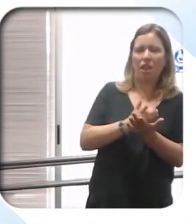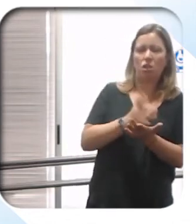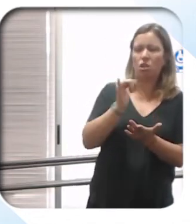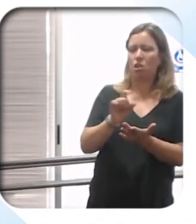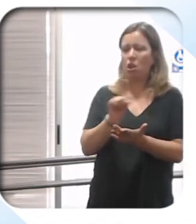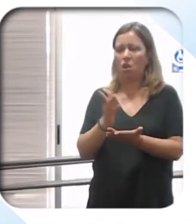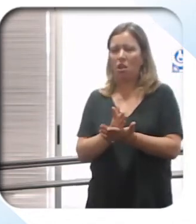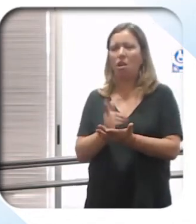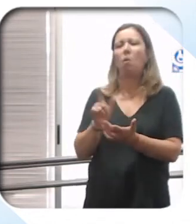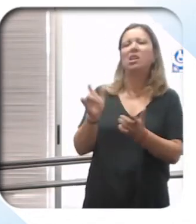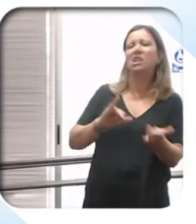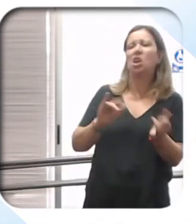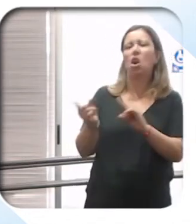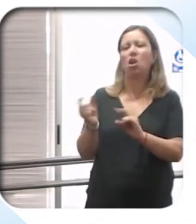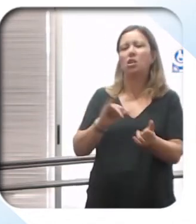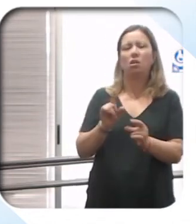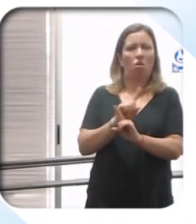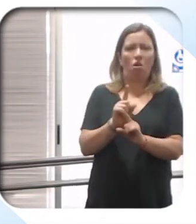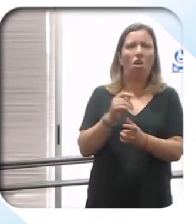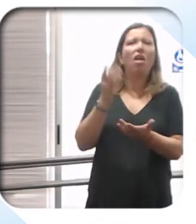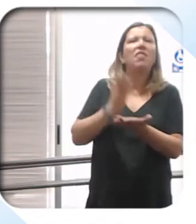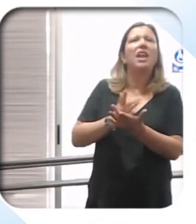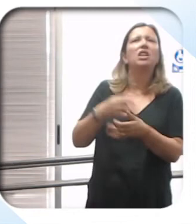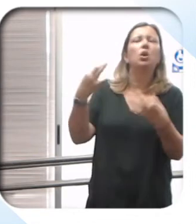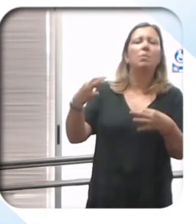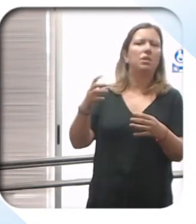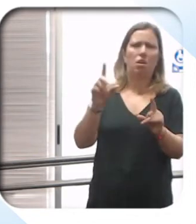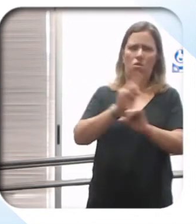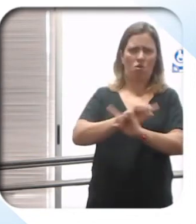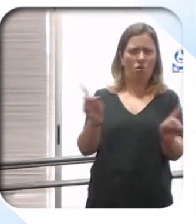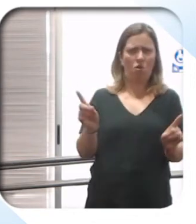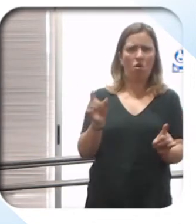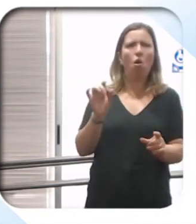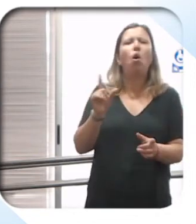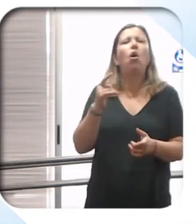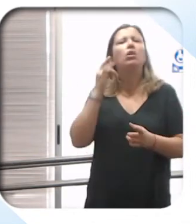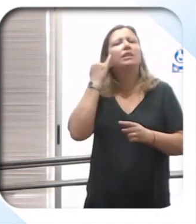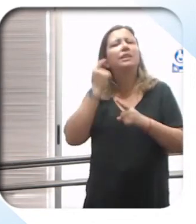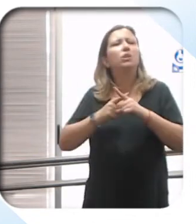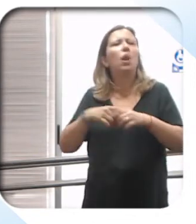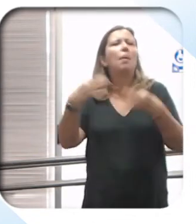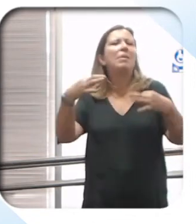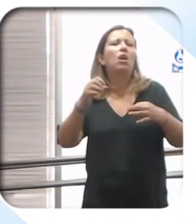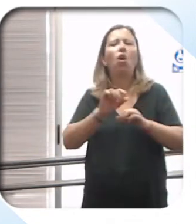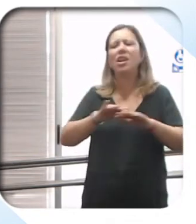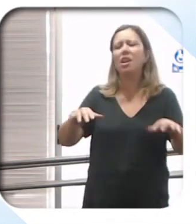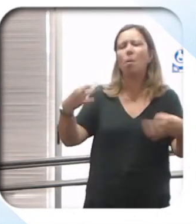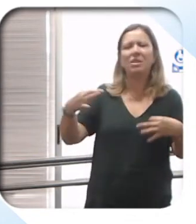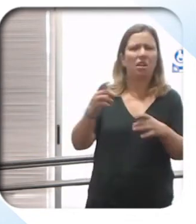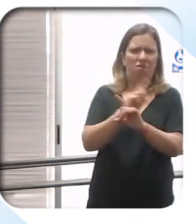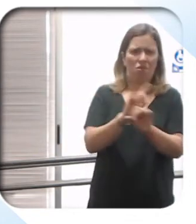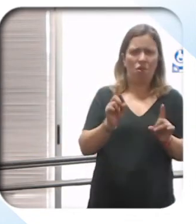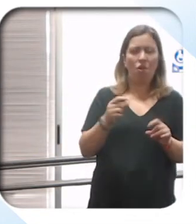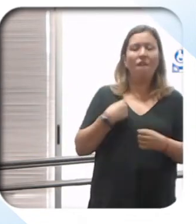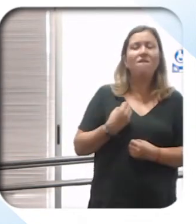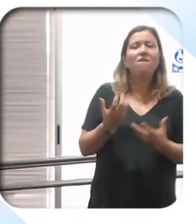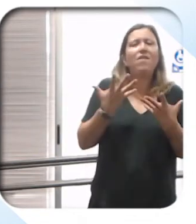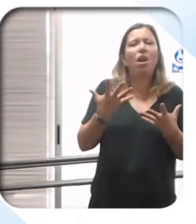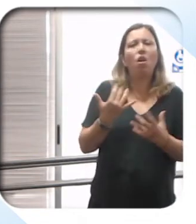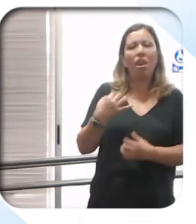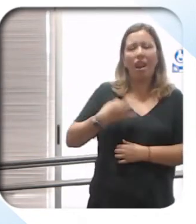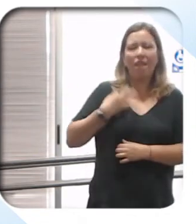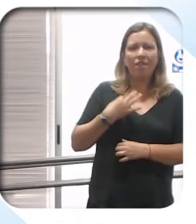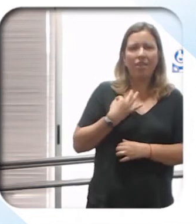medias, no hay derechos especiales, no hay sexualidades especiales, no hay niños especiales. El valor de la vida es el